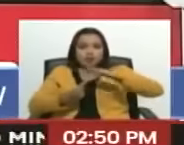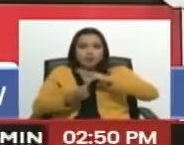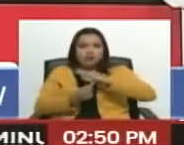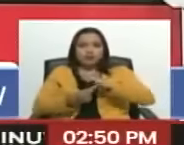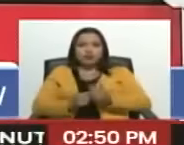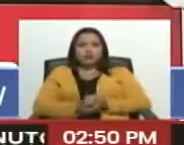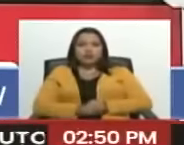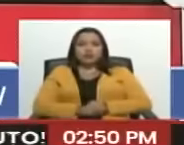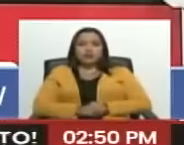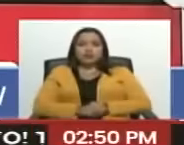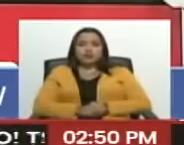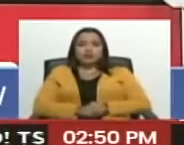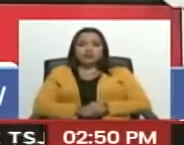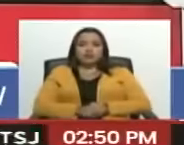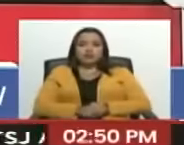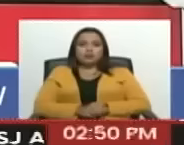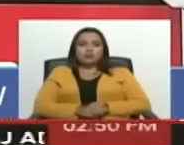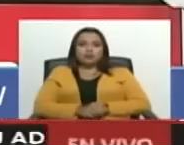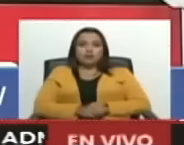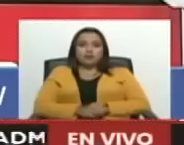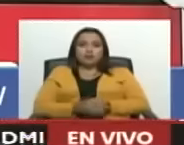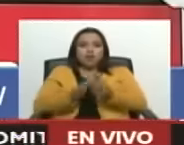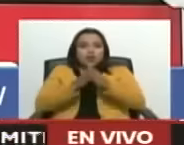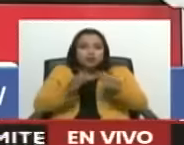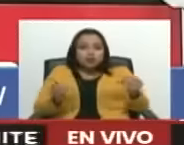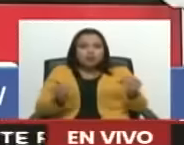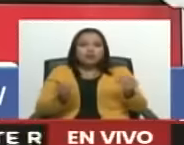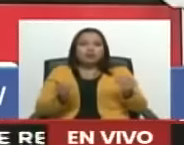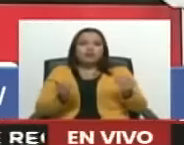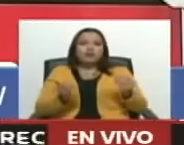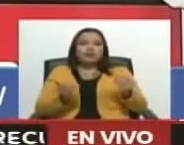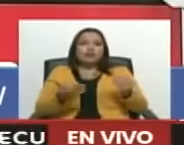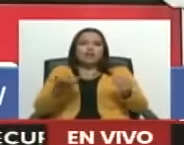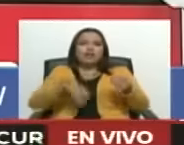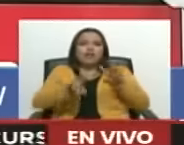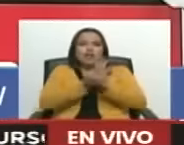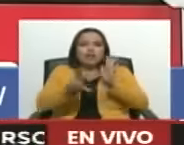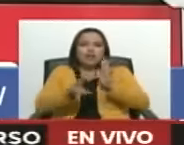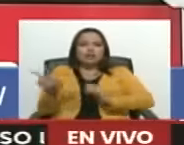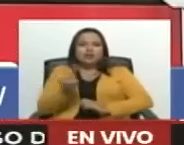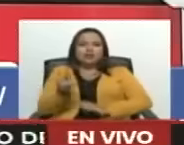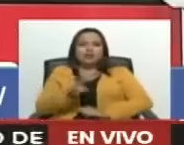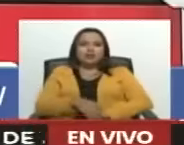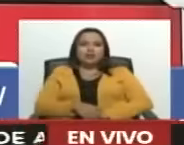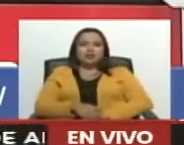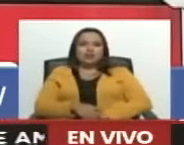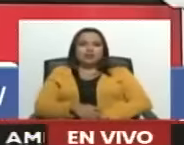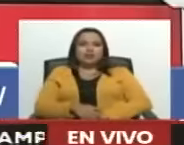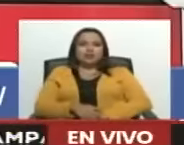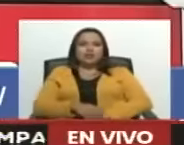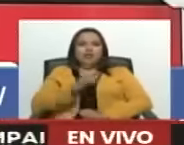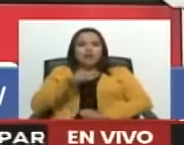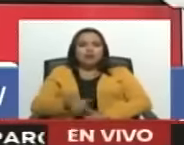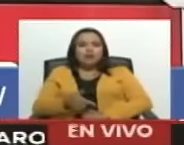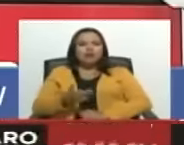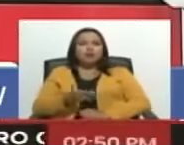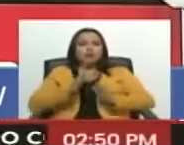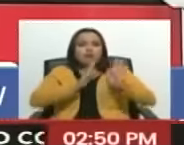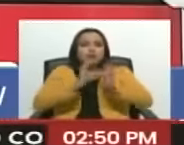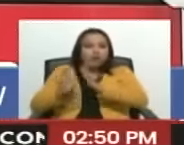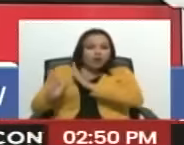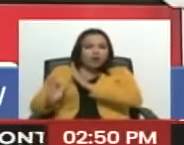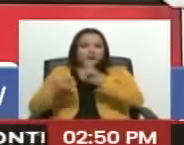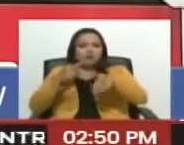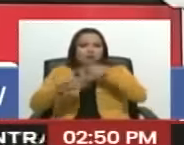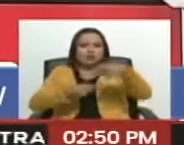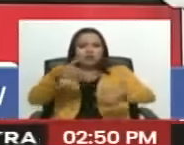los detalles, todo de acuerdo a la Constitución y a las leyes de Venezuela. Preparándonos para el referéndum,